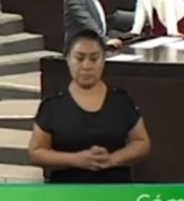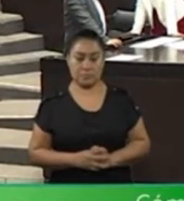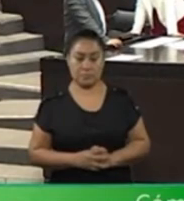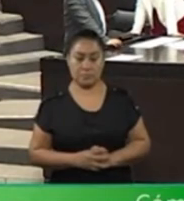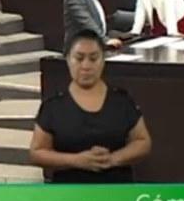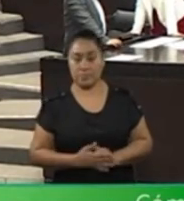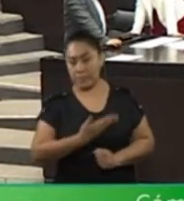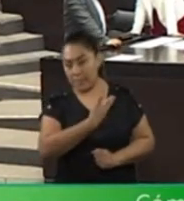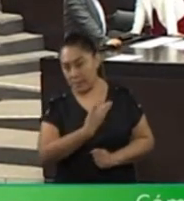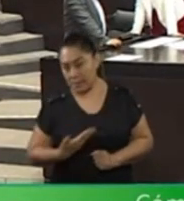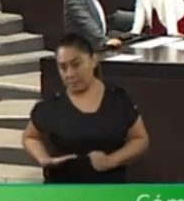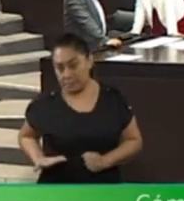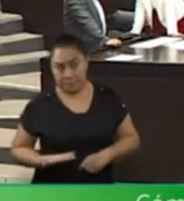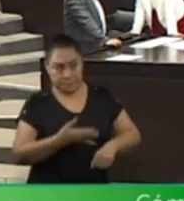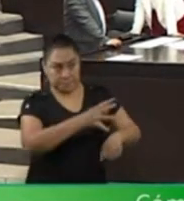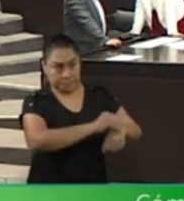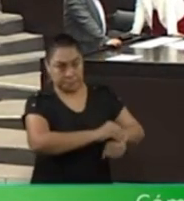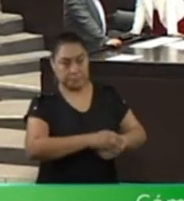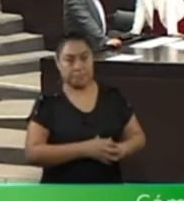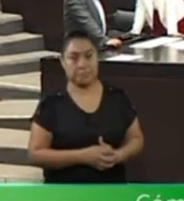Con su venia, presidente.